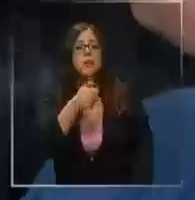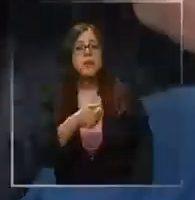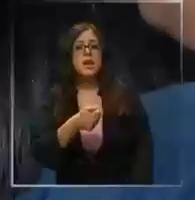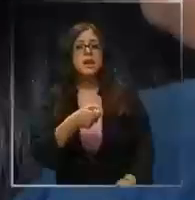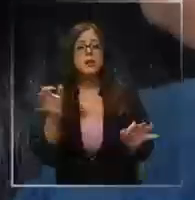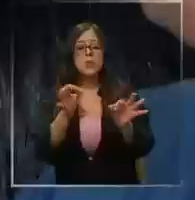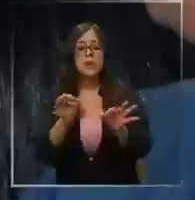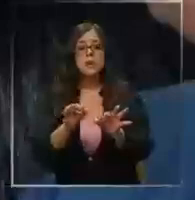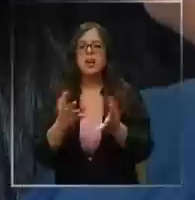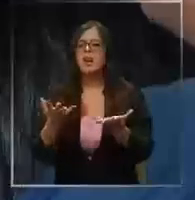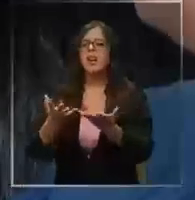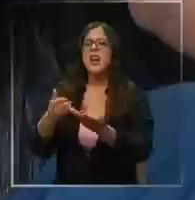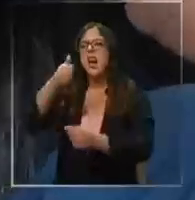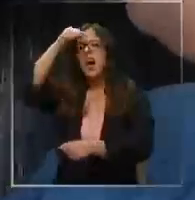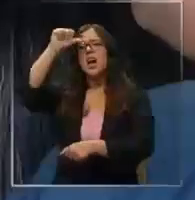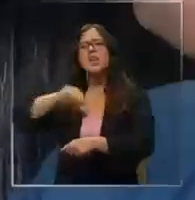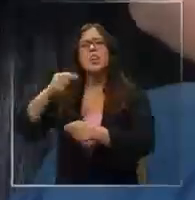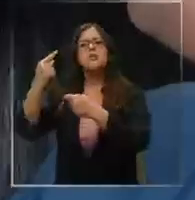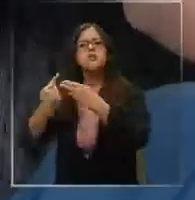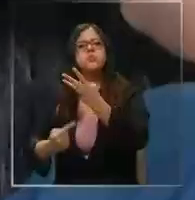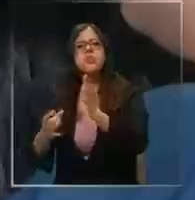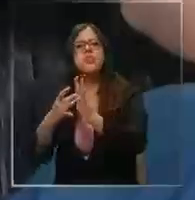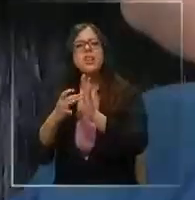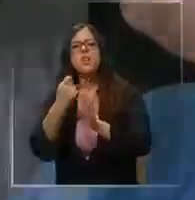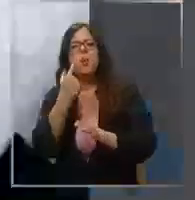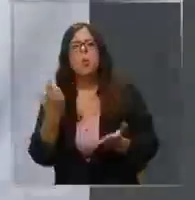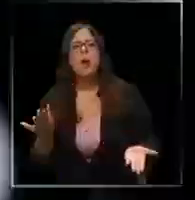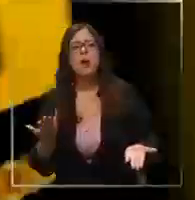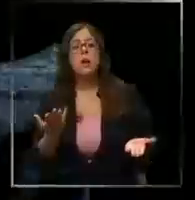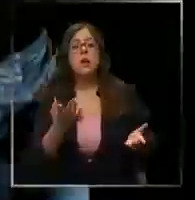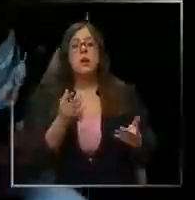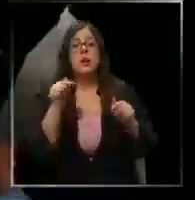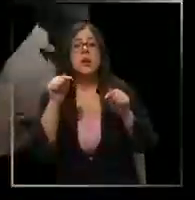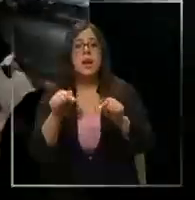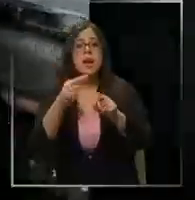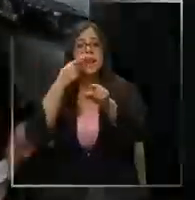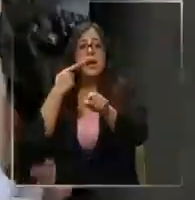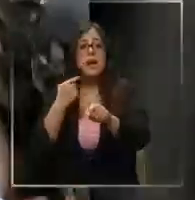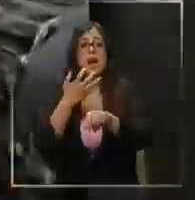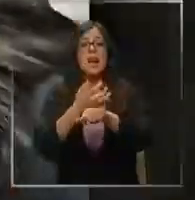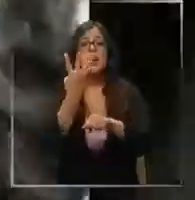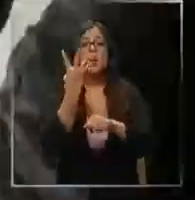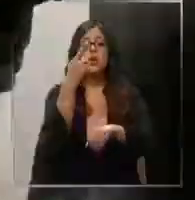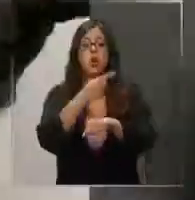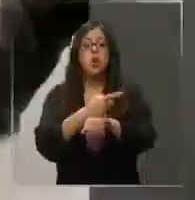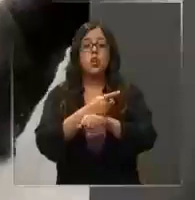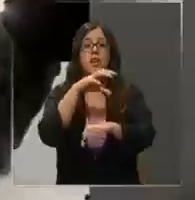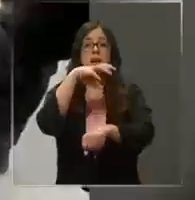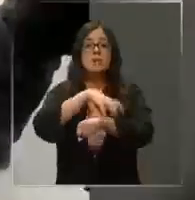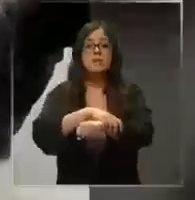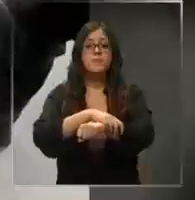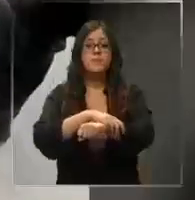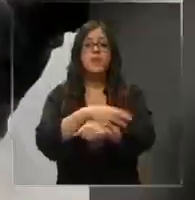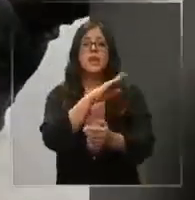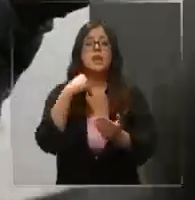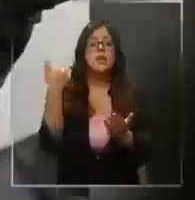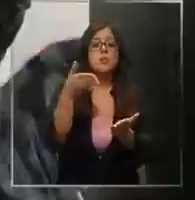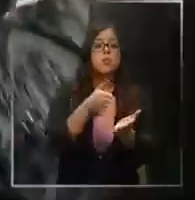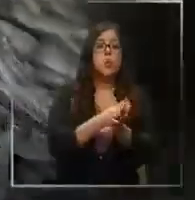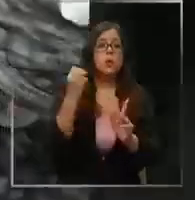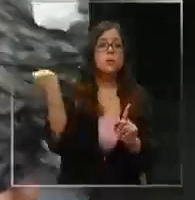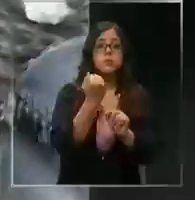imputado también? En este momento nosotros pesan sobre él 4 órdenes de detención por homicidio consumado y